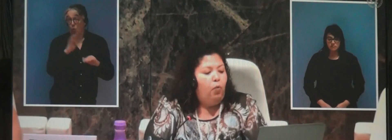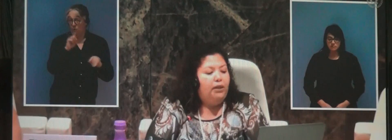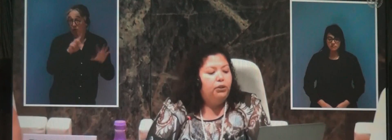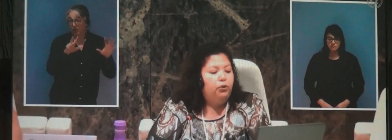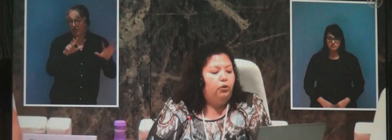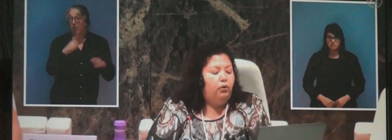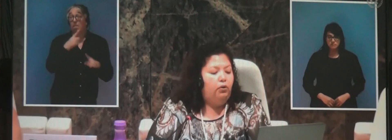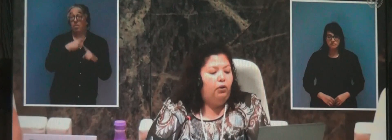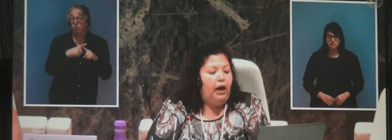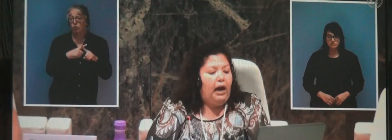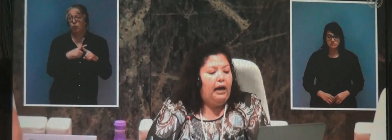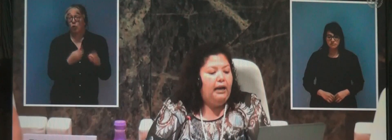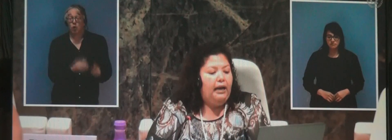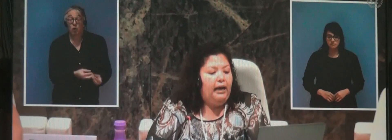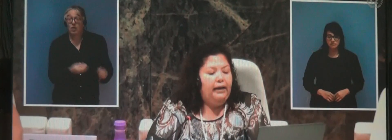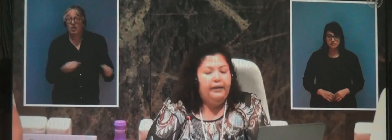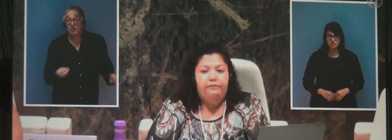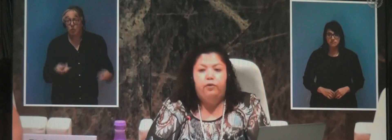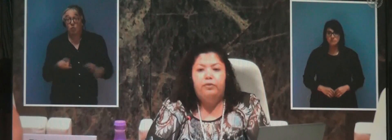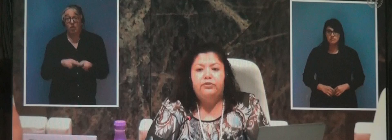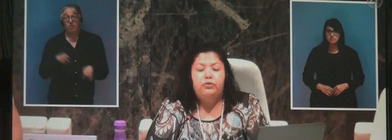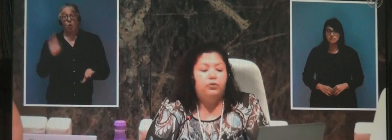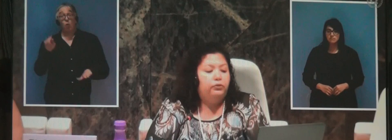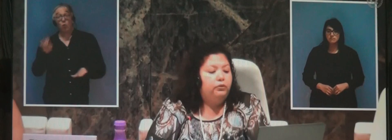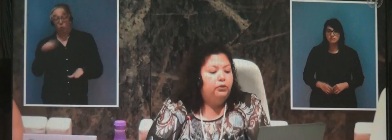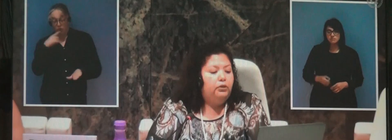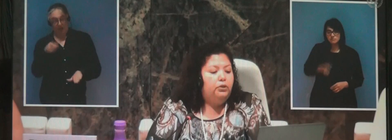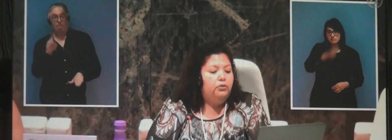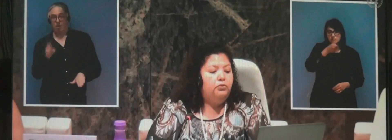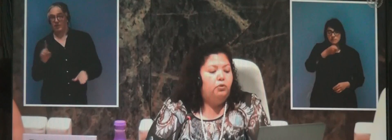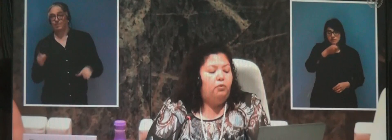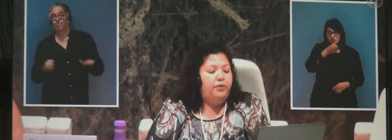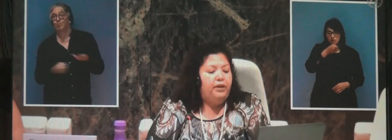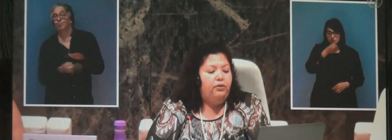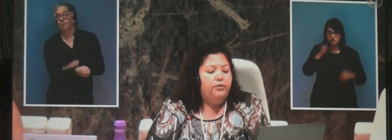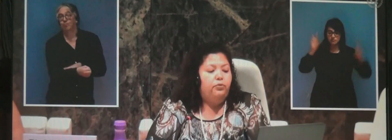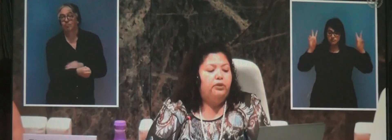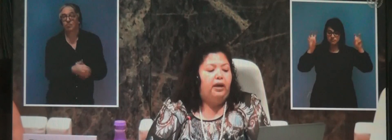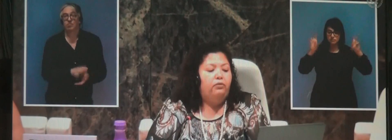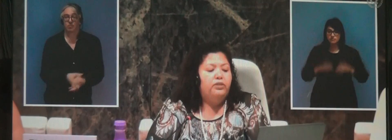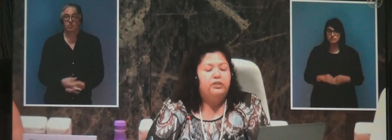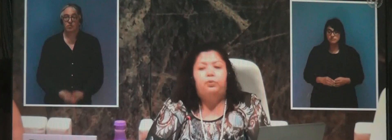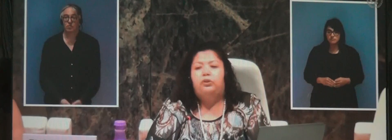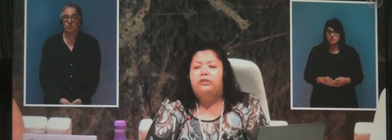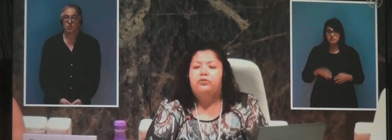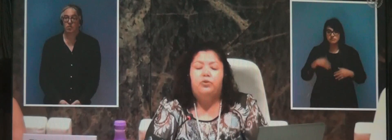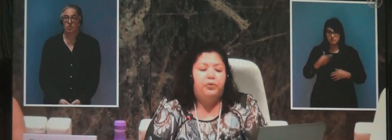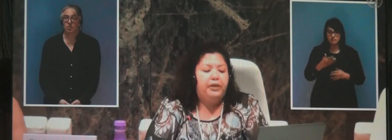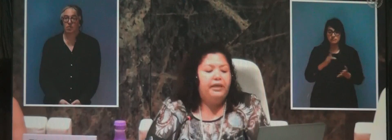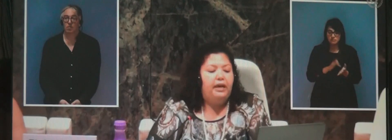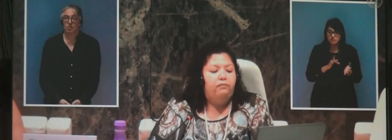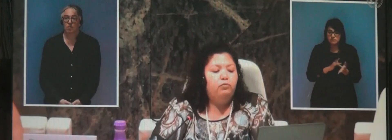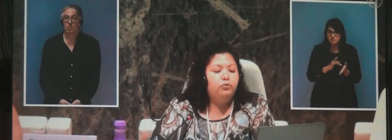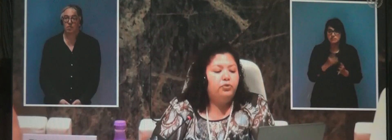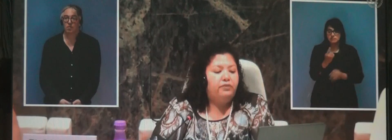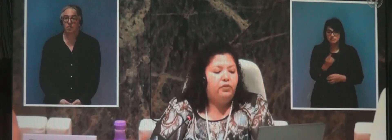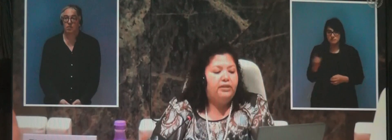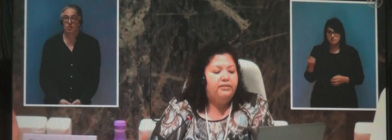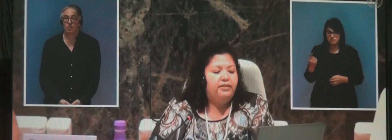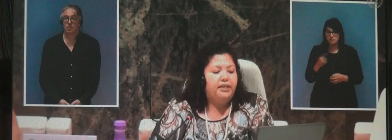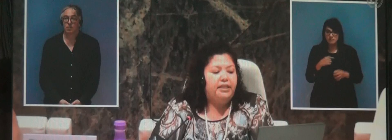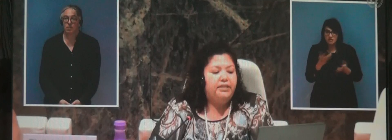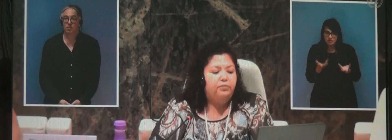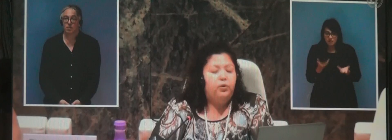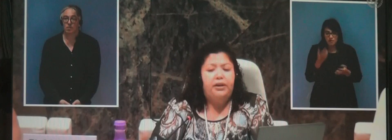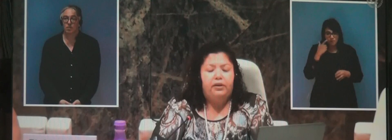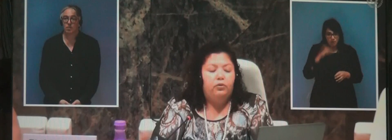En cuanto a la información sobre los resultados de explotación y abuso de violencia